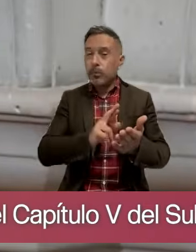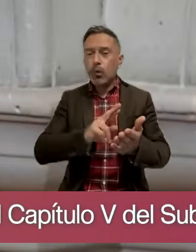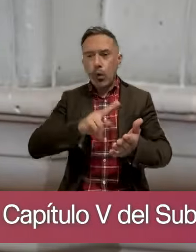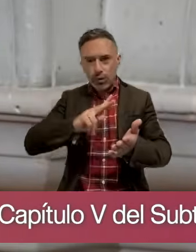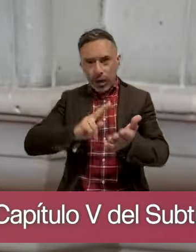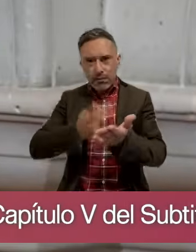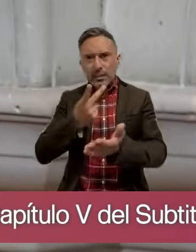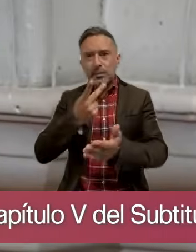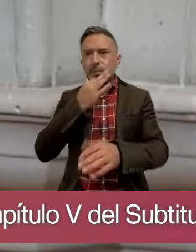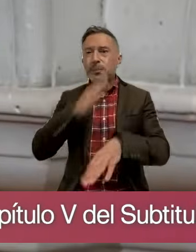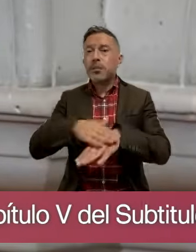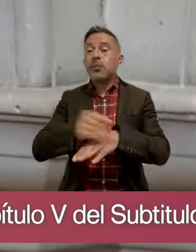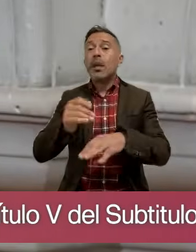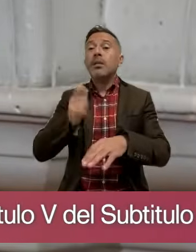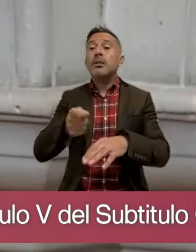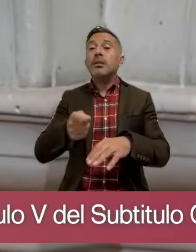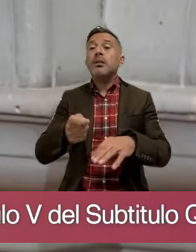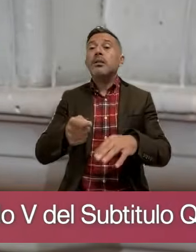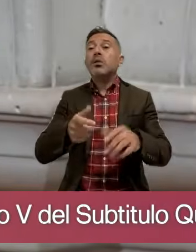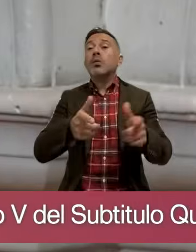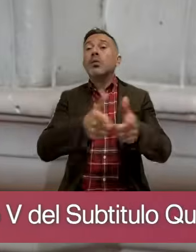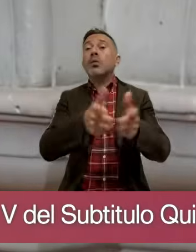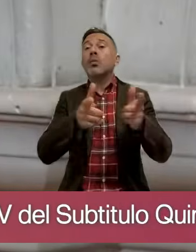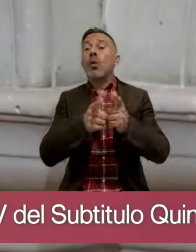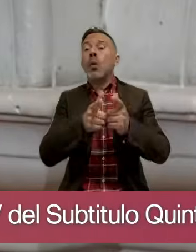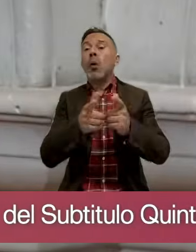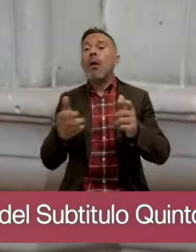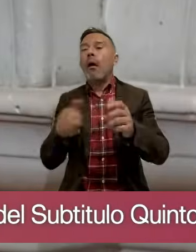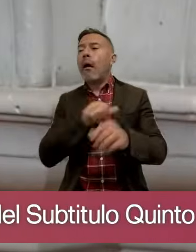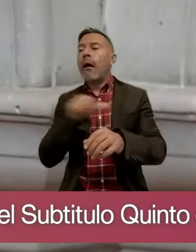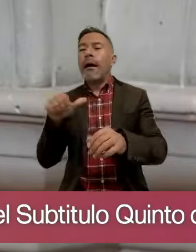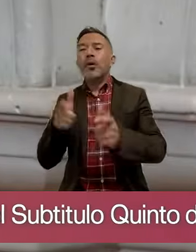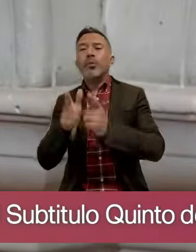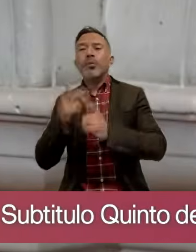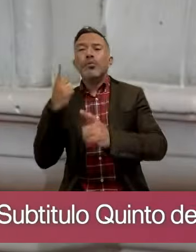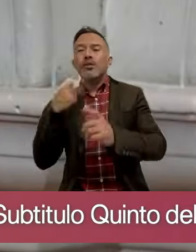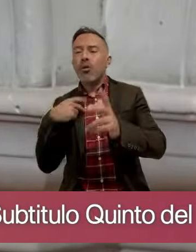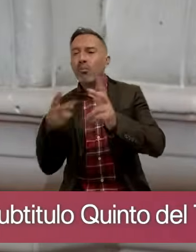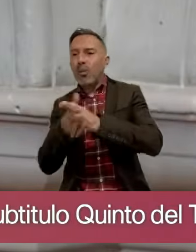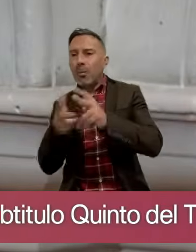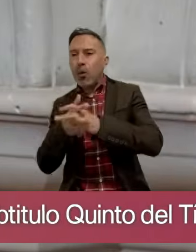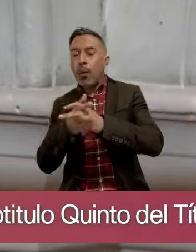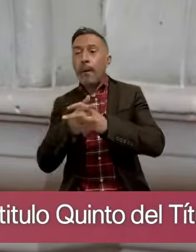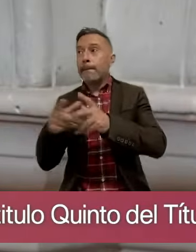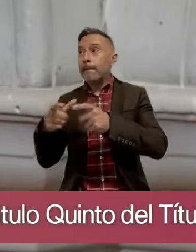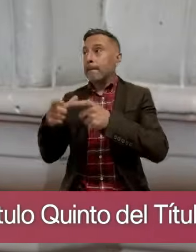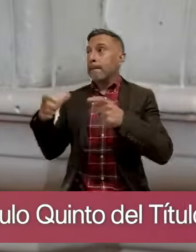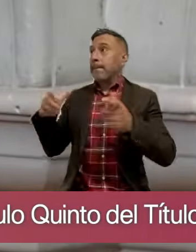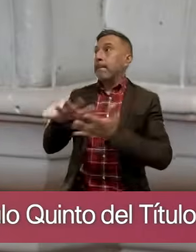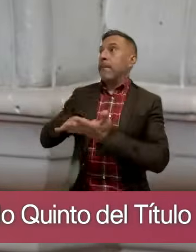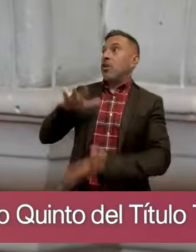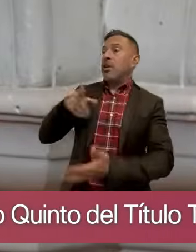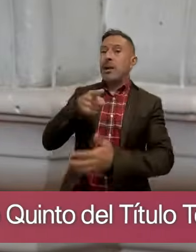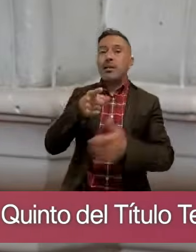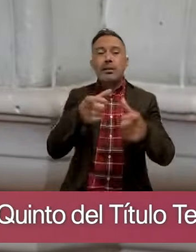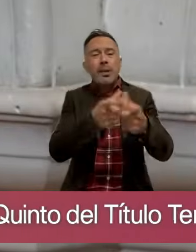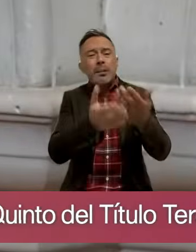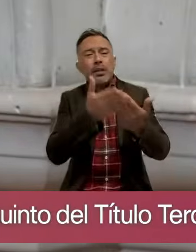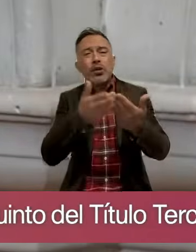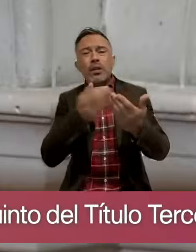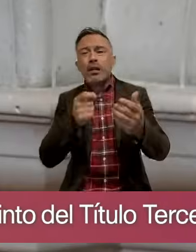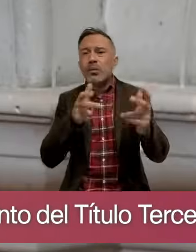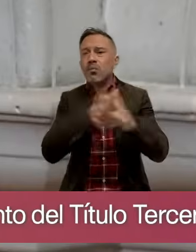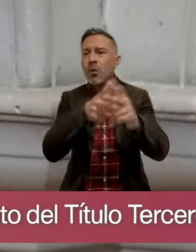de colectivos contra partidos políticos, ni de minorías contra mayorías. Es una lucha de todas y de todos contra la